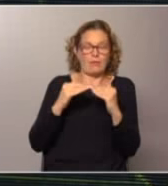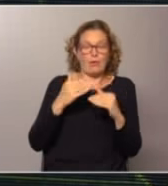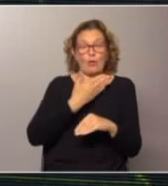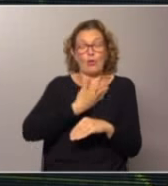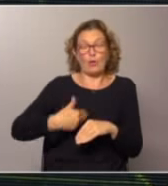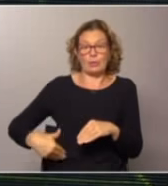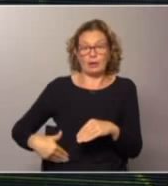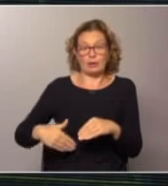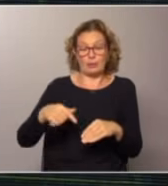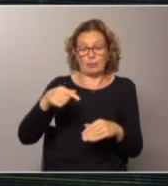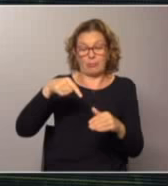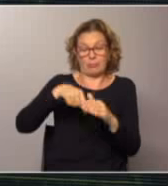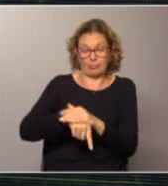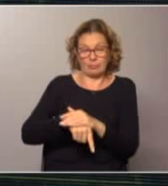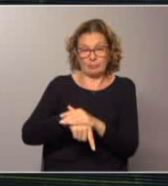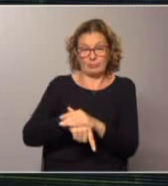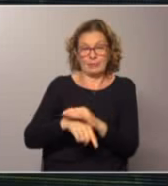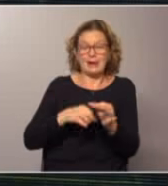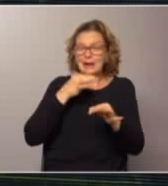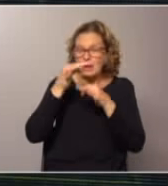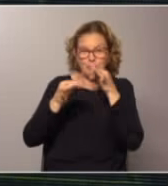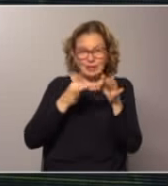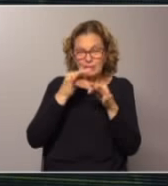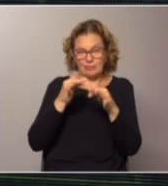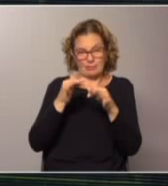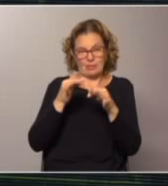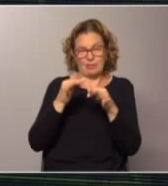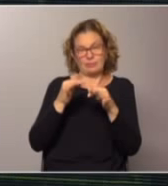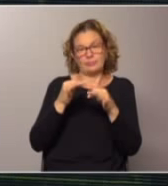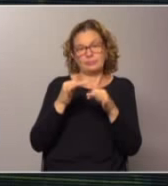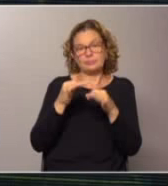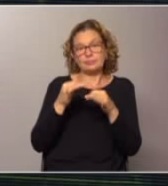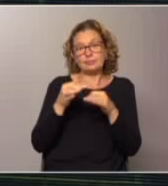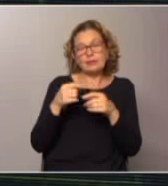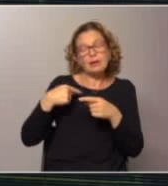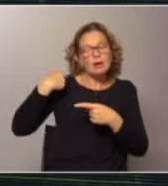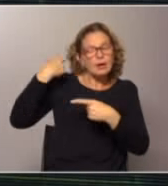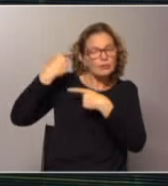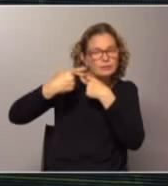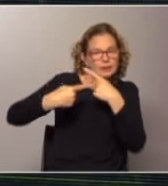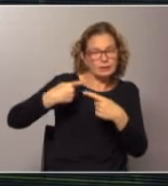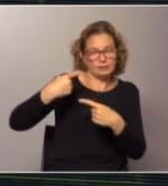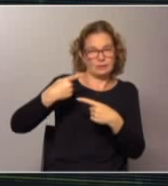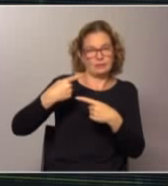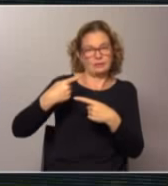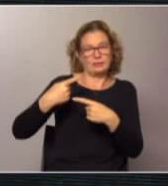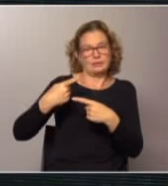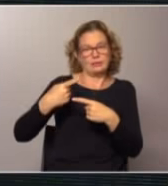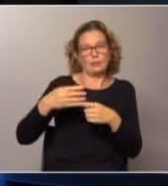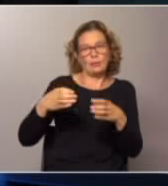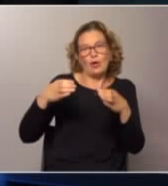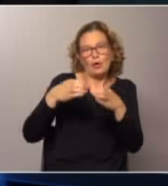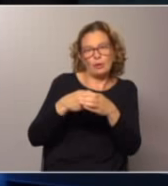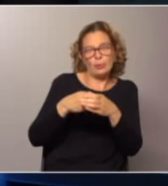te pone en ese lugar más allá de las explicaciones que dieron el que viene que además era un outsider claro que usó el partido